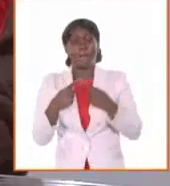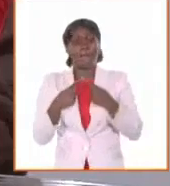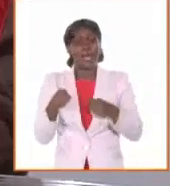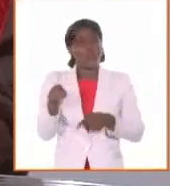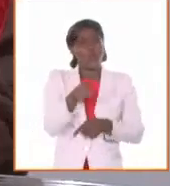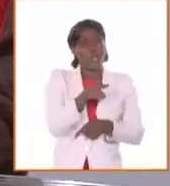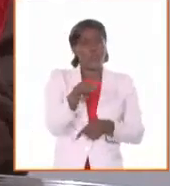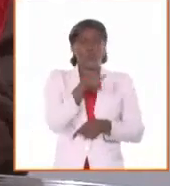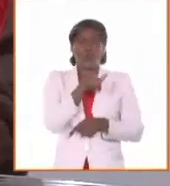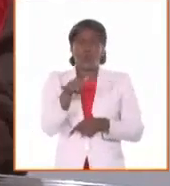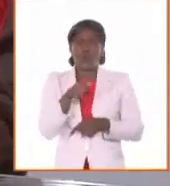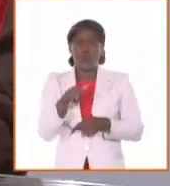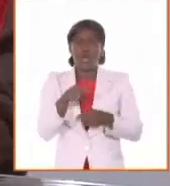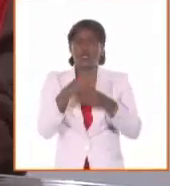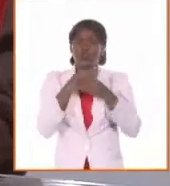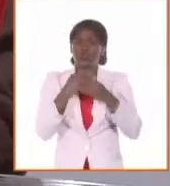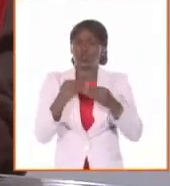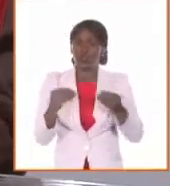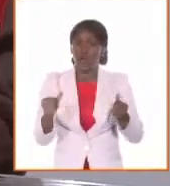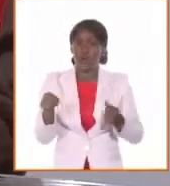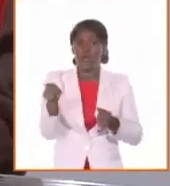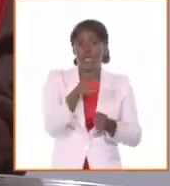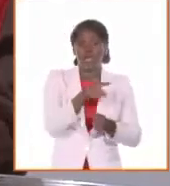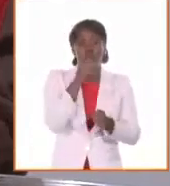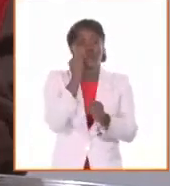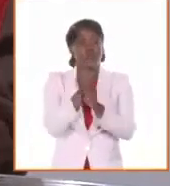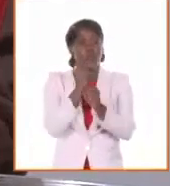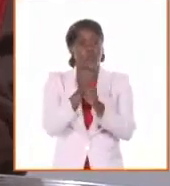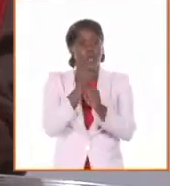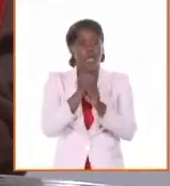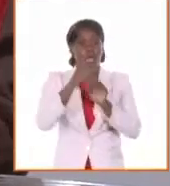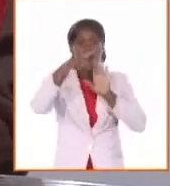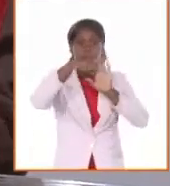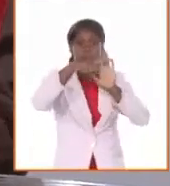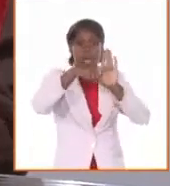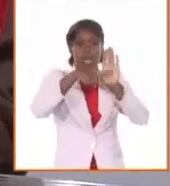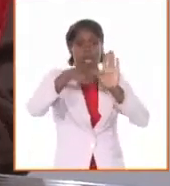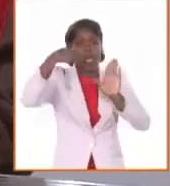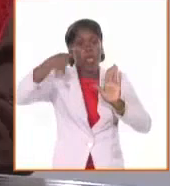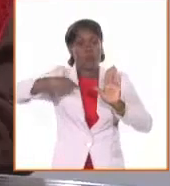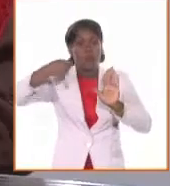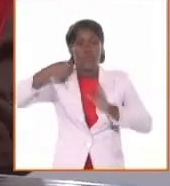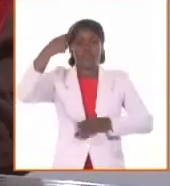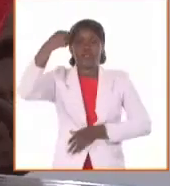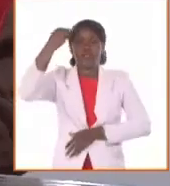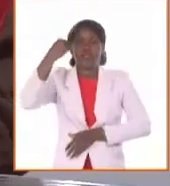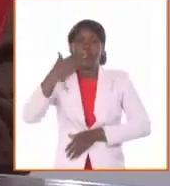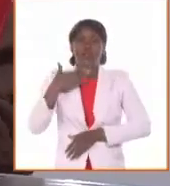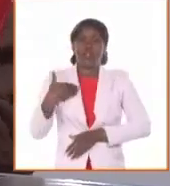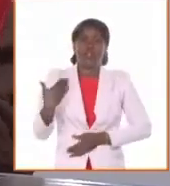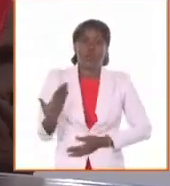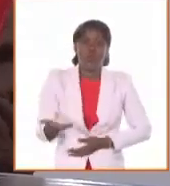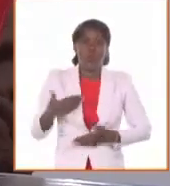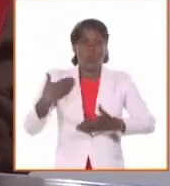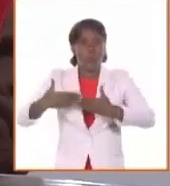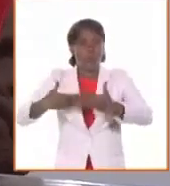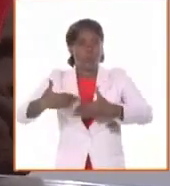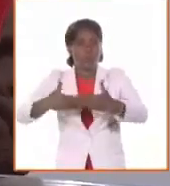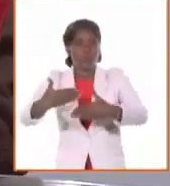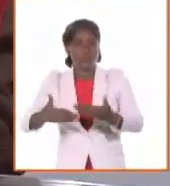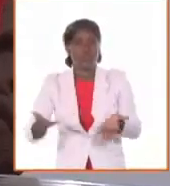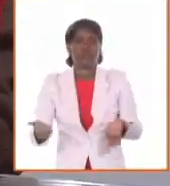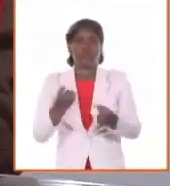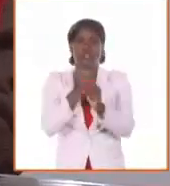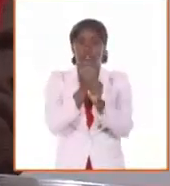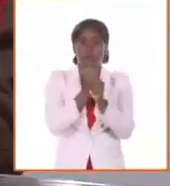que tienen que ser licenciados en derecho porque tienen que derechos sustantivo tienen que dominar el Derecho civil tienen que dominar